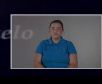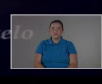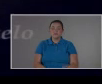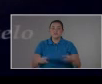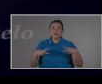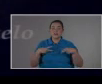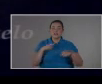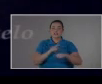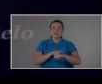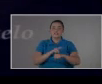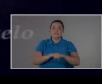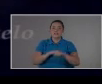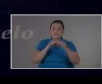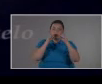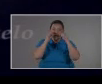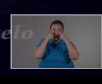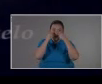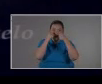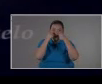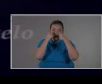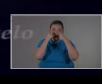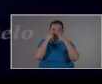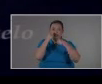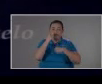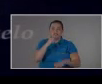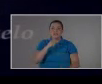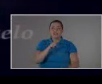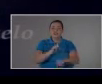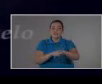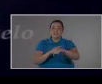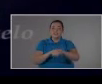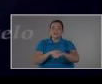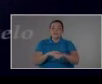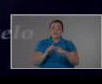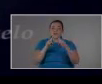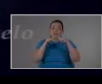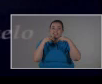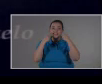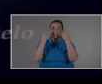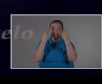Hay tiempo de llorar y tiempo de reír.